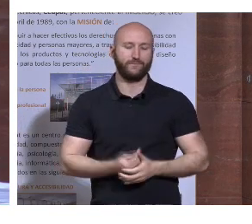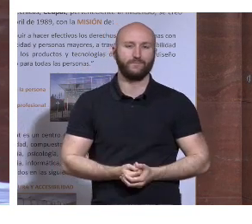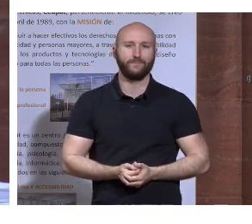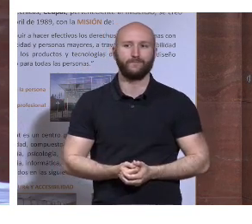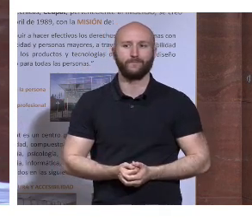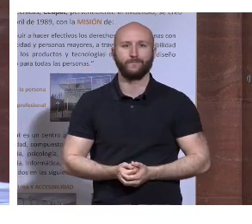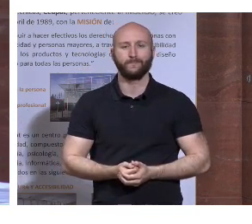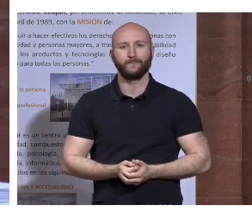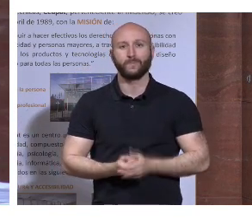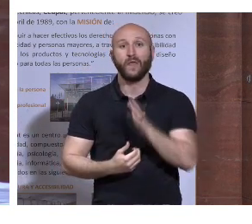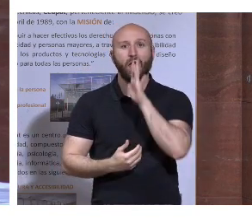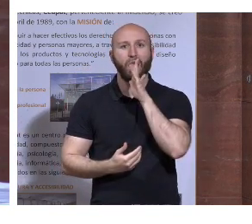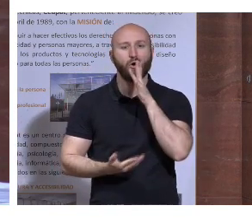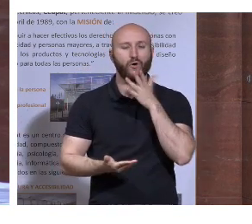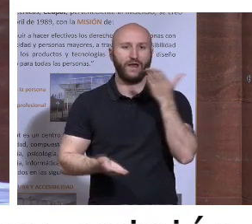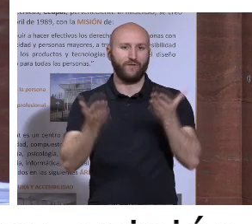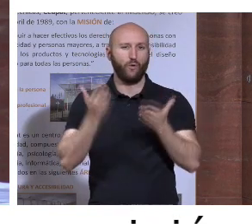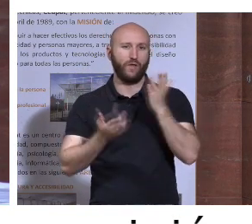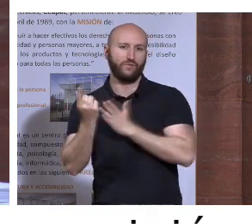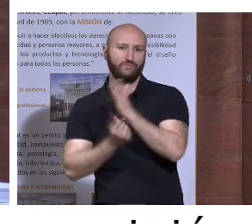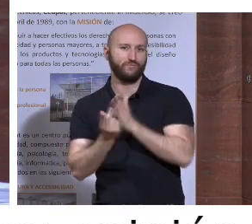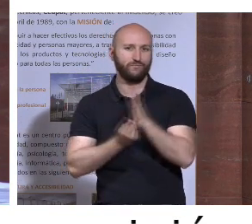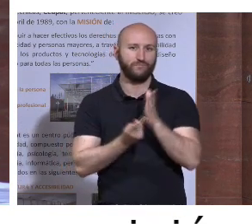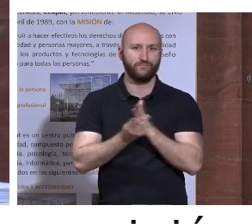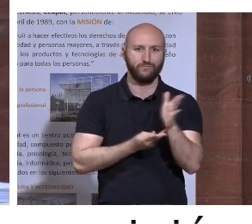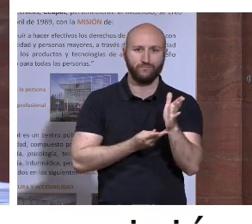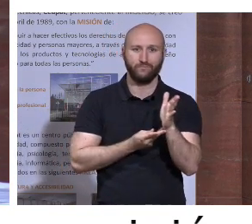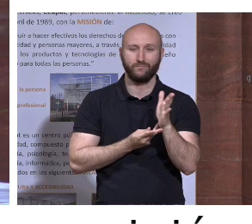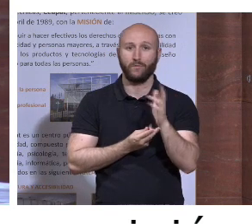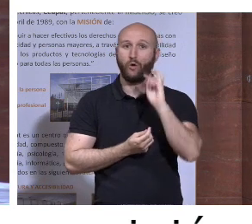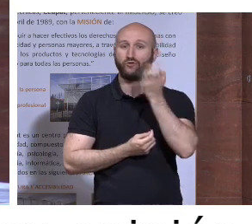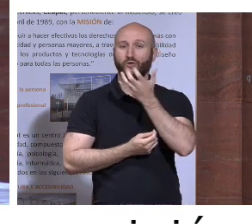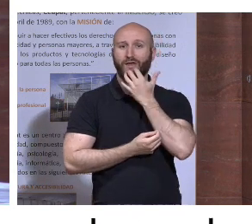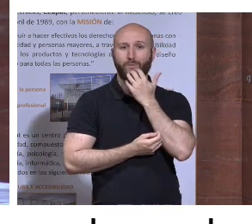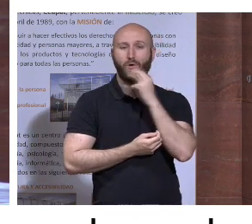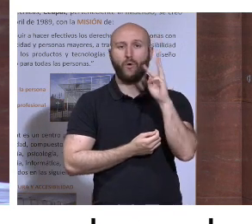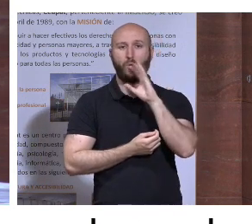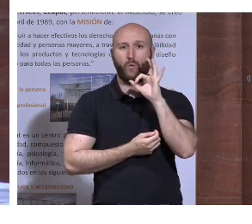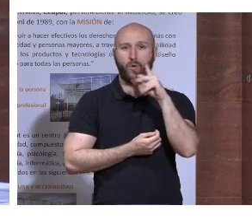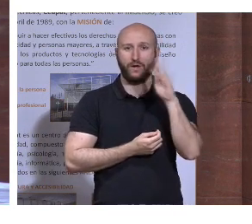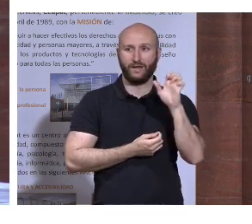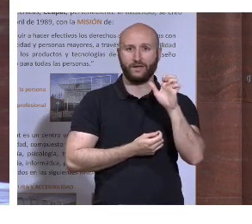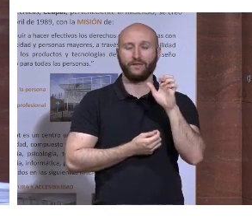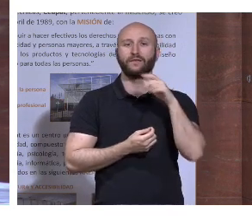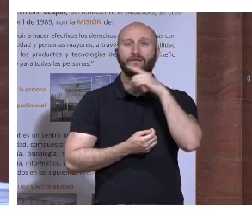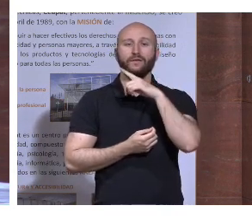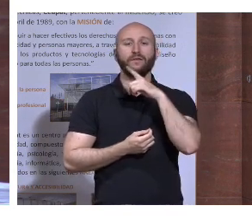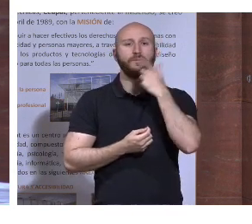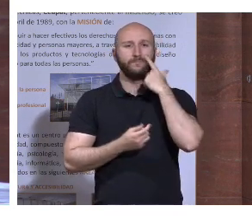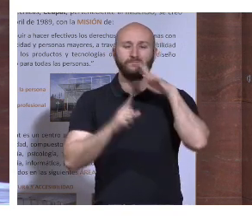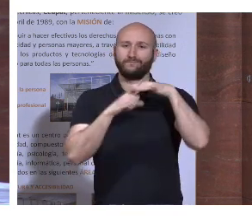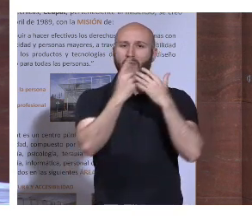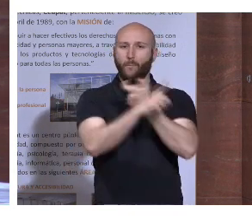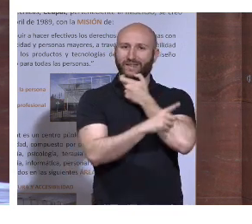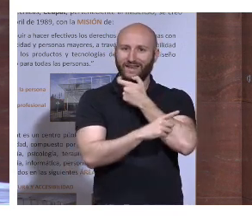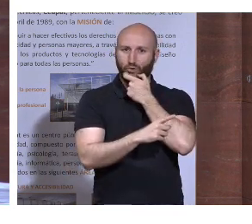Ahora está evaluando las opciones. El otro ejemplo es Walk with Path. Es un startup británico